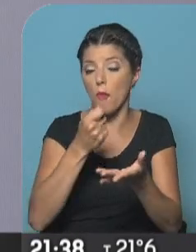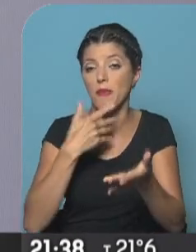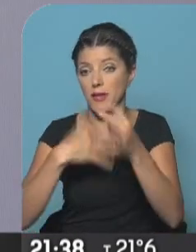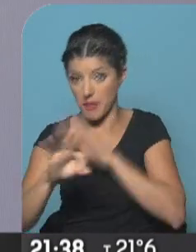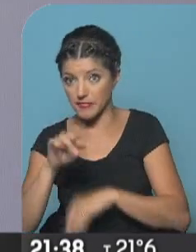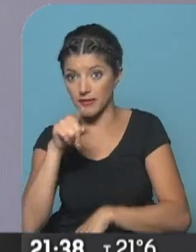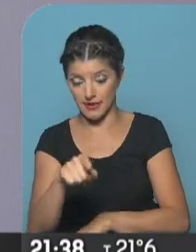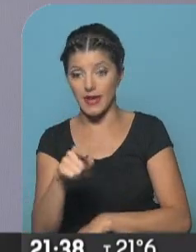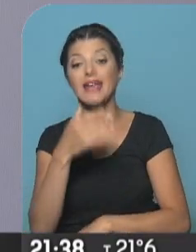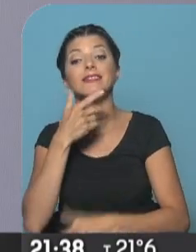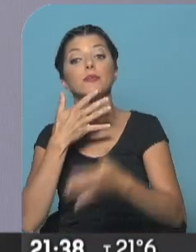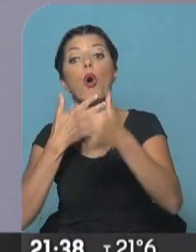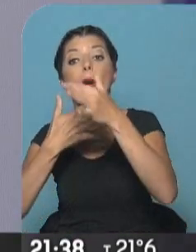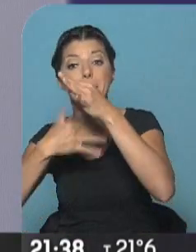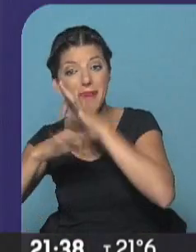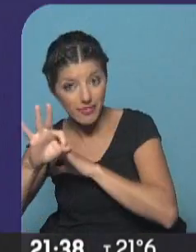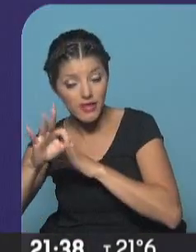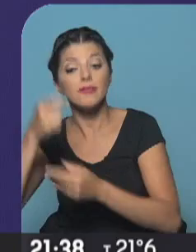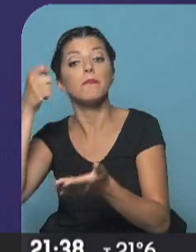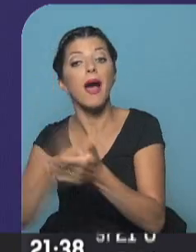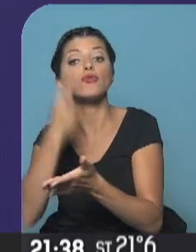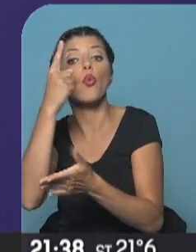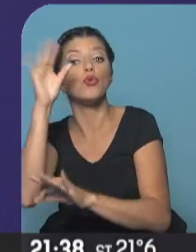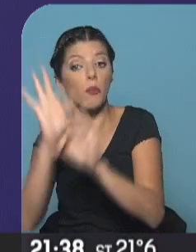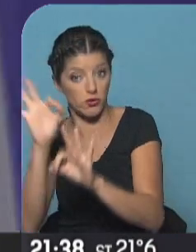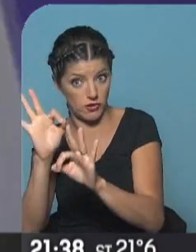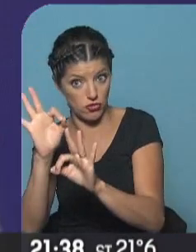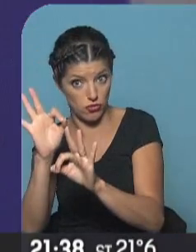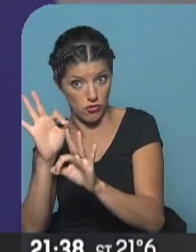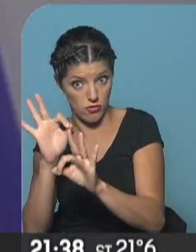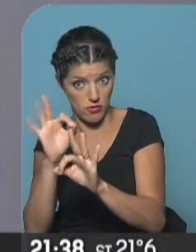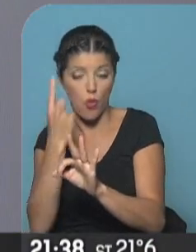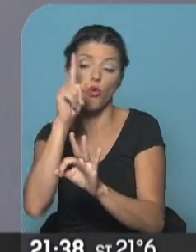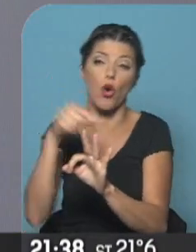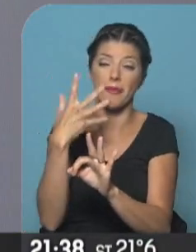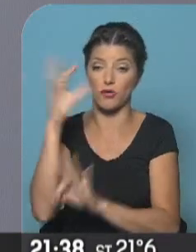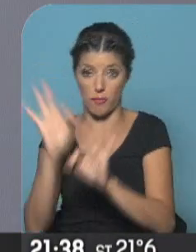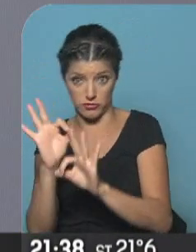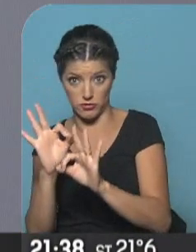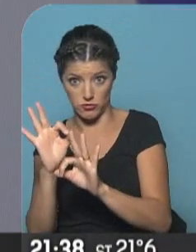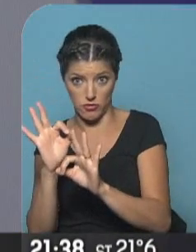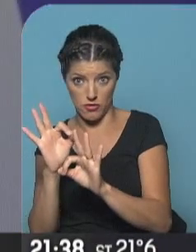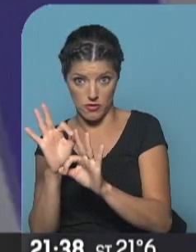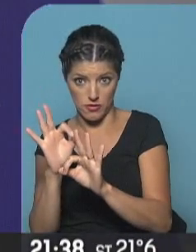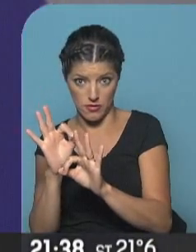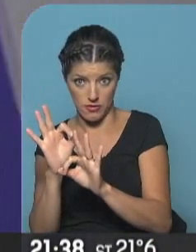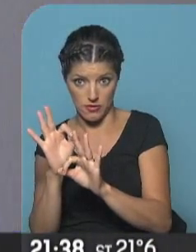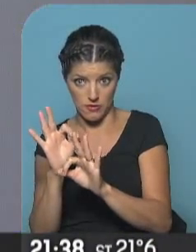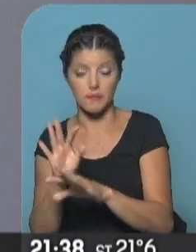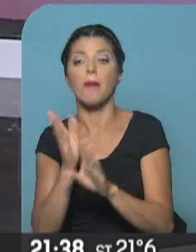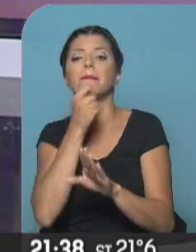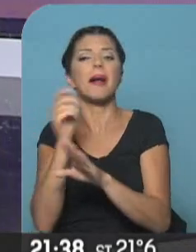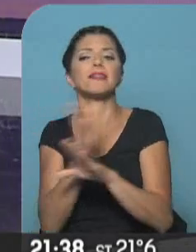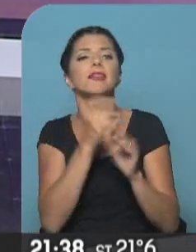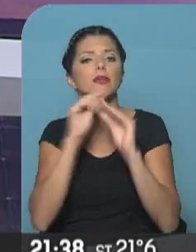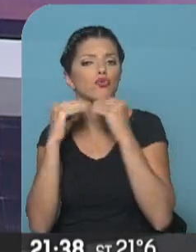por parte de las ventas, no las compras, las ventas pagan el 1,5% independientemente de que haya un resultado en esa venta o no,